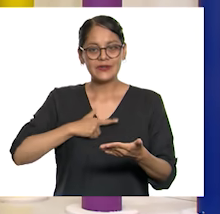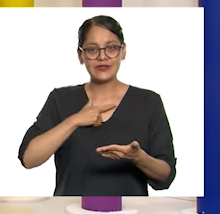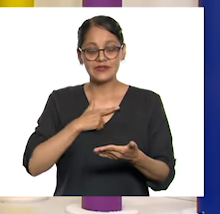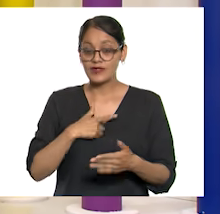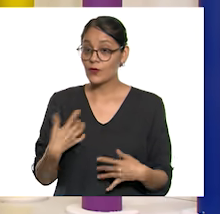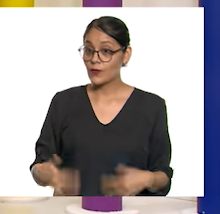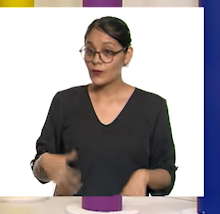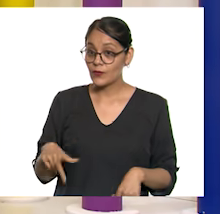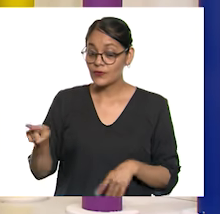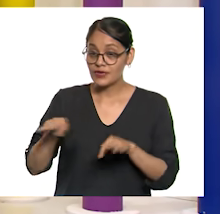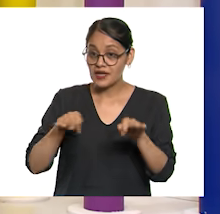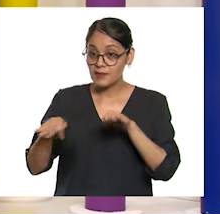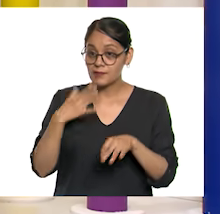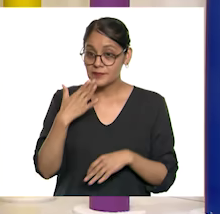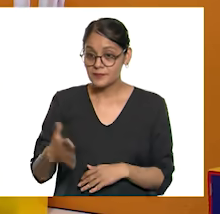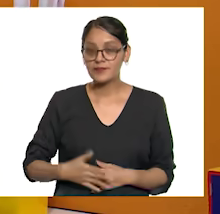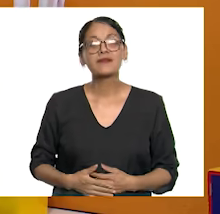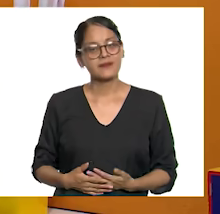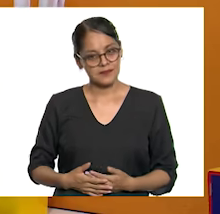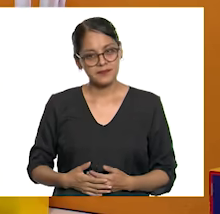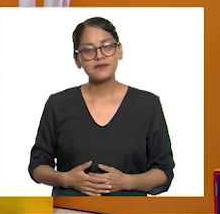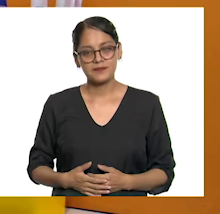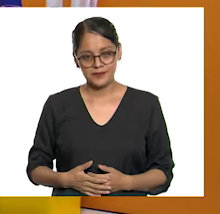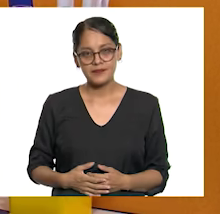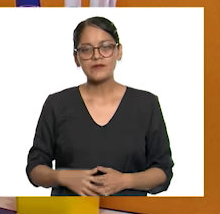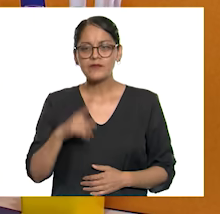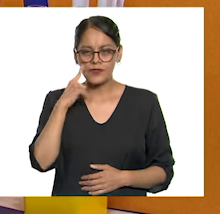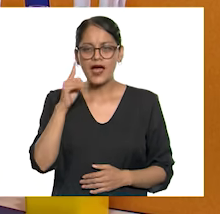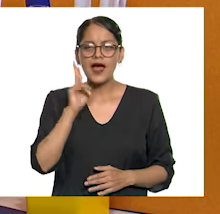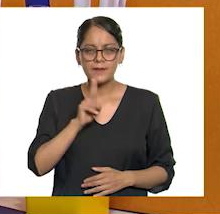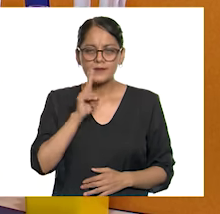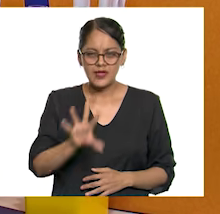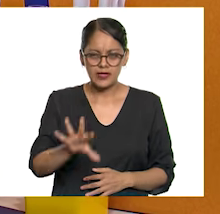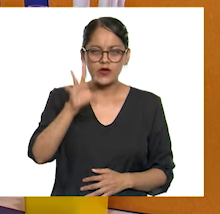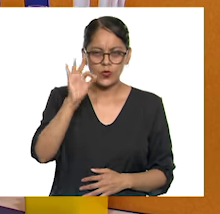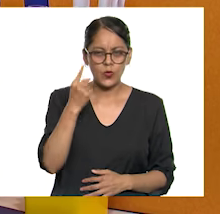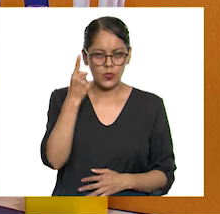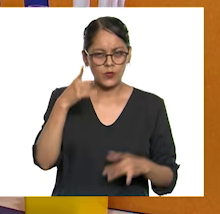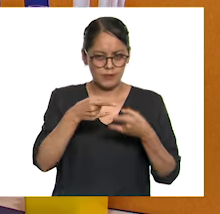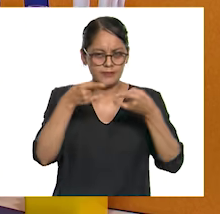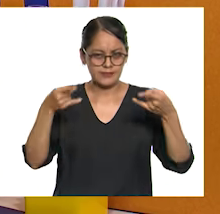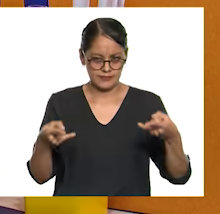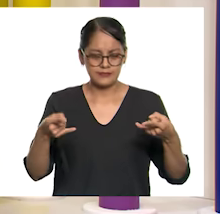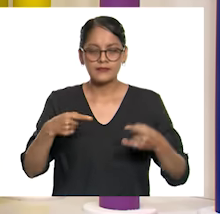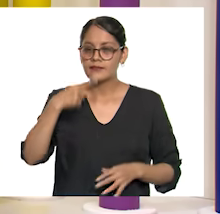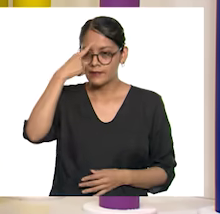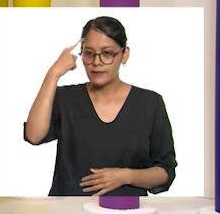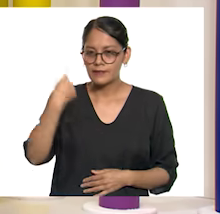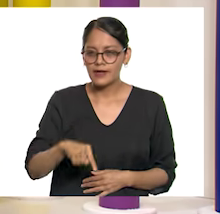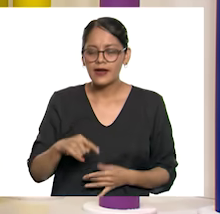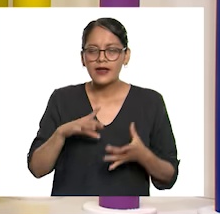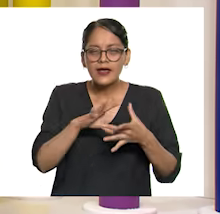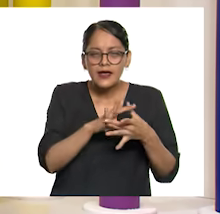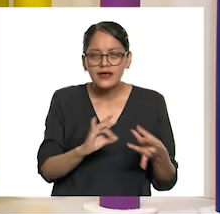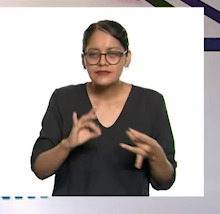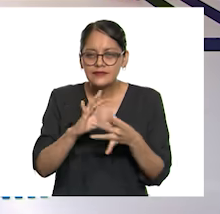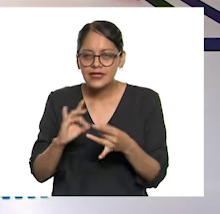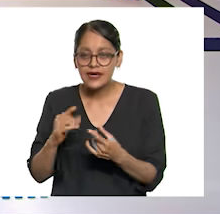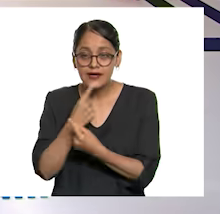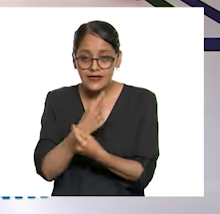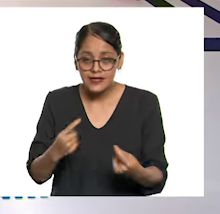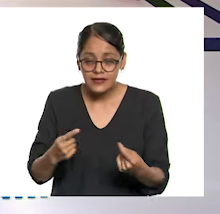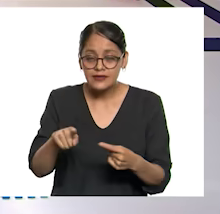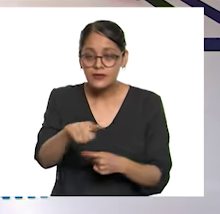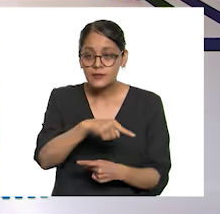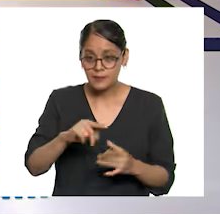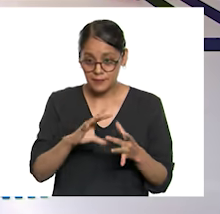gran labor! Exactamente. ¿Qué te parece si elegimos uno de los cuentos de tu libro para narrárselos a los niños y a las